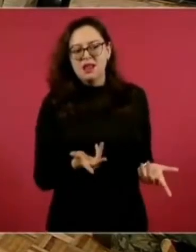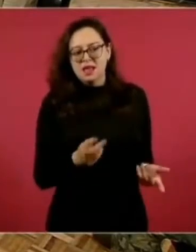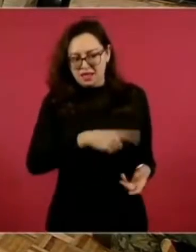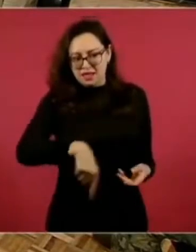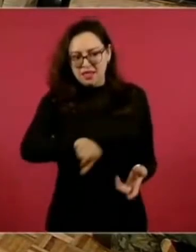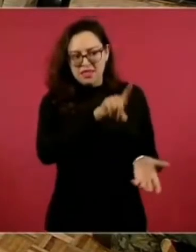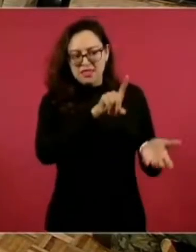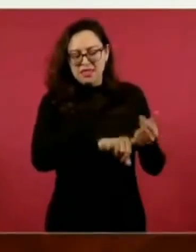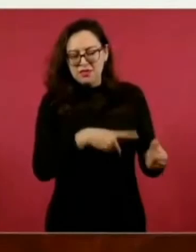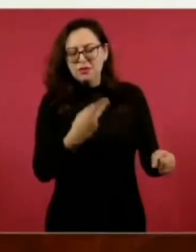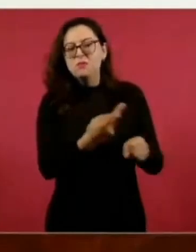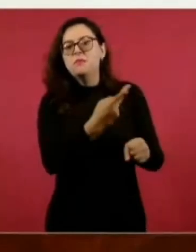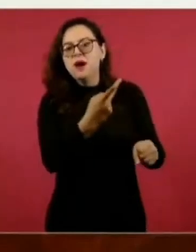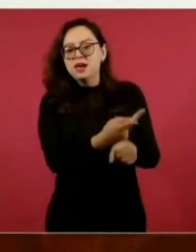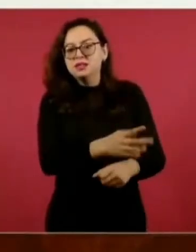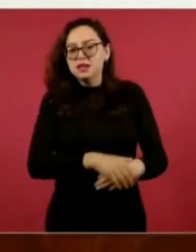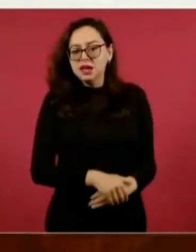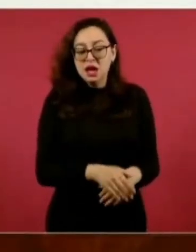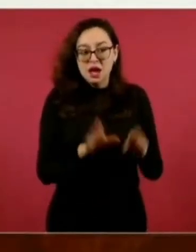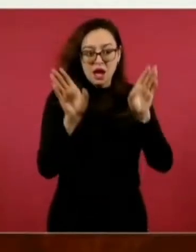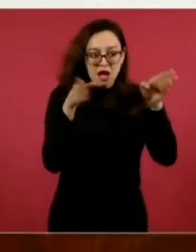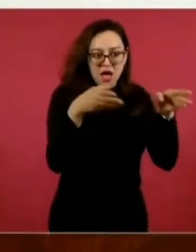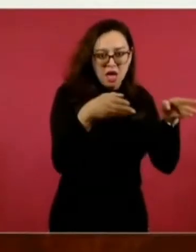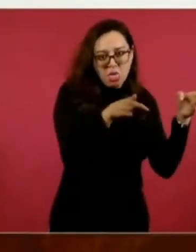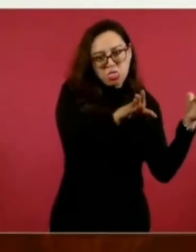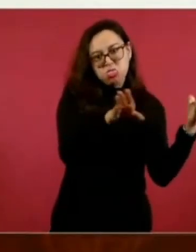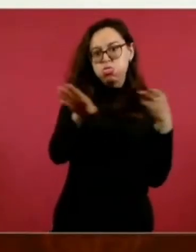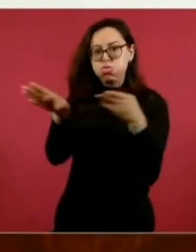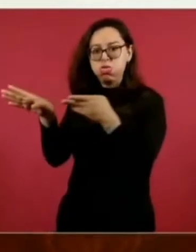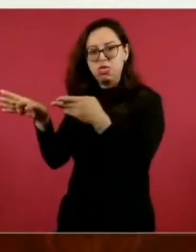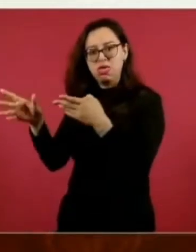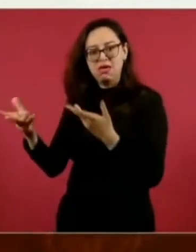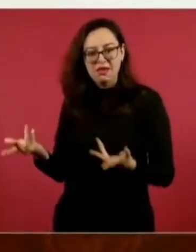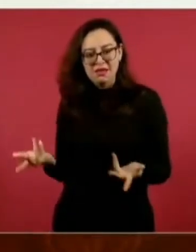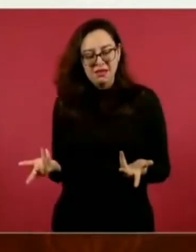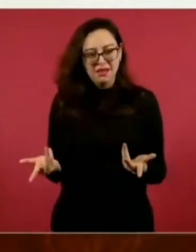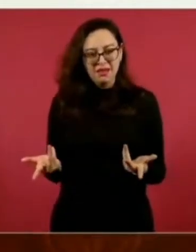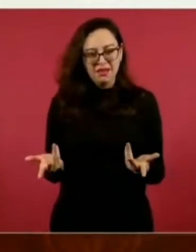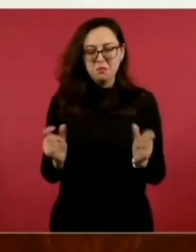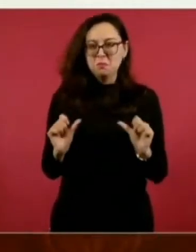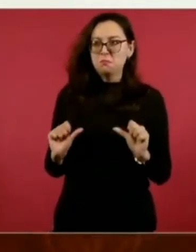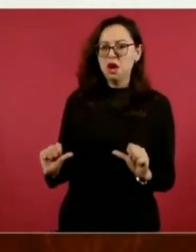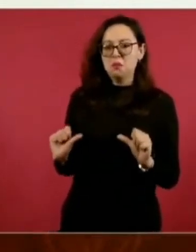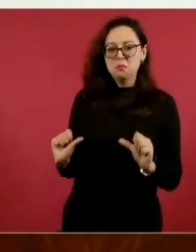por la desaparición de los jóvenes, está acusado por otros delitos.